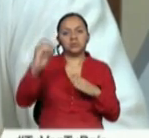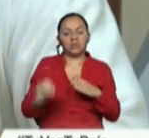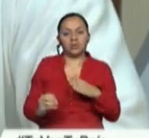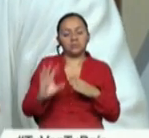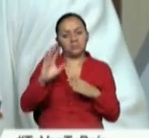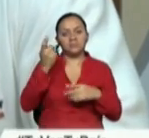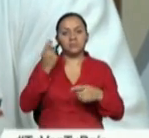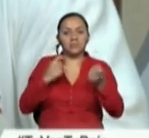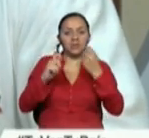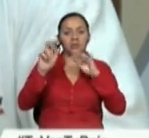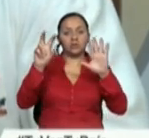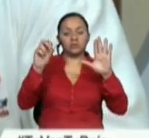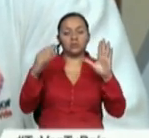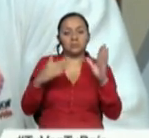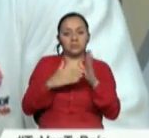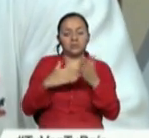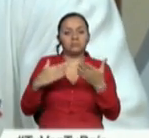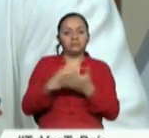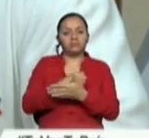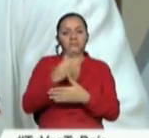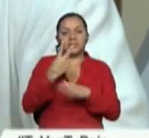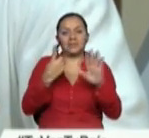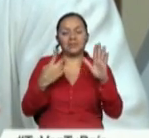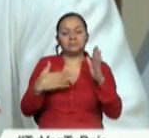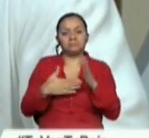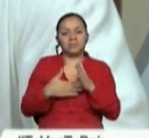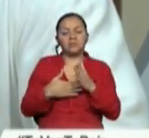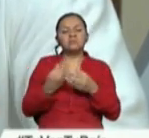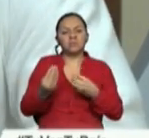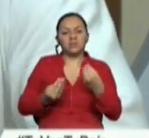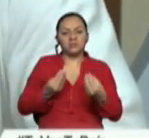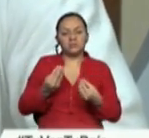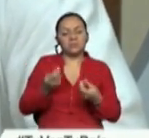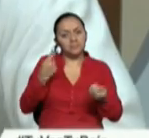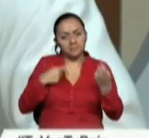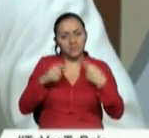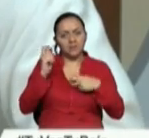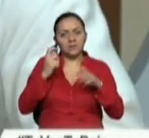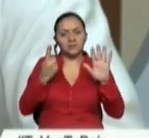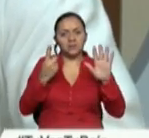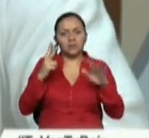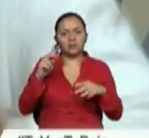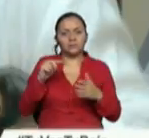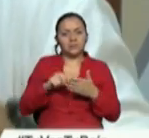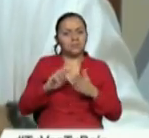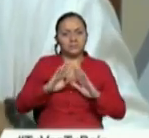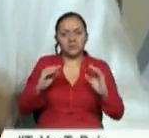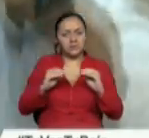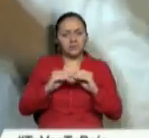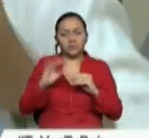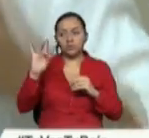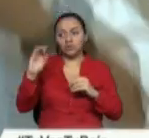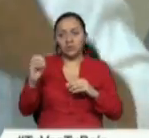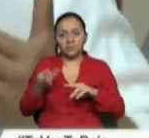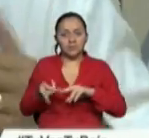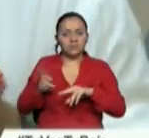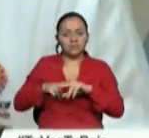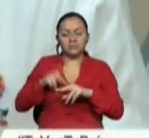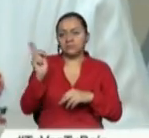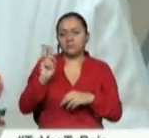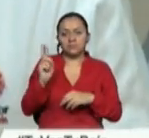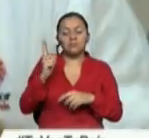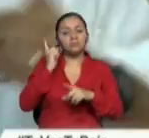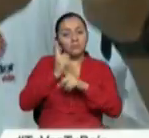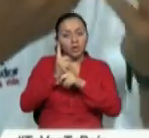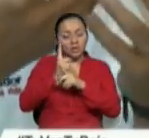80,000 va a ganar solo 26,000 4,000 más qué es lo que hace venderla a 62,000 no 880,000 por eso la ley impide las